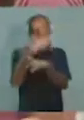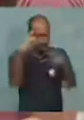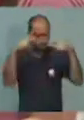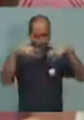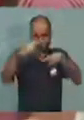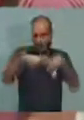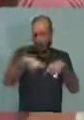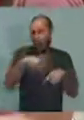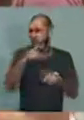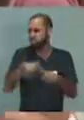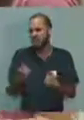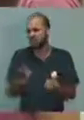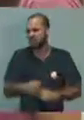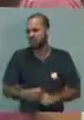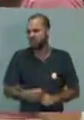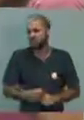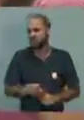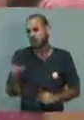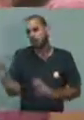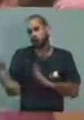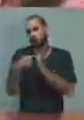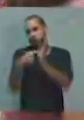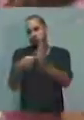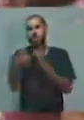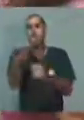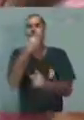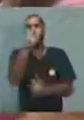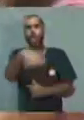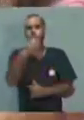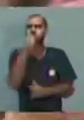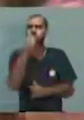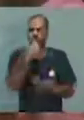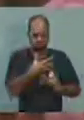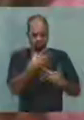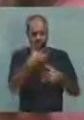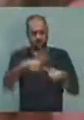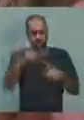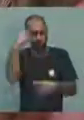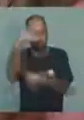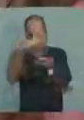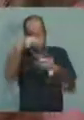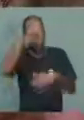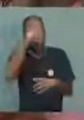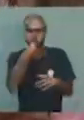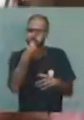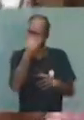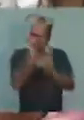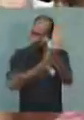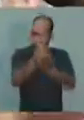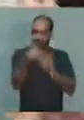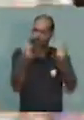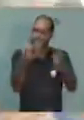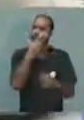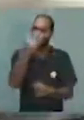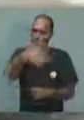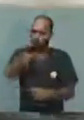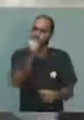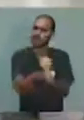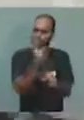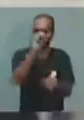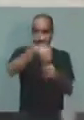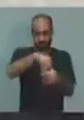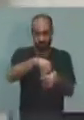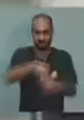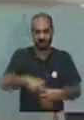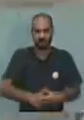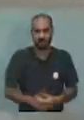este paso tan importante y que no tengan miedo, que la ciencia en Cuba es prometedora y que necesita jóvenes valientes al igual que tú? Decidí dedicarme